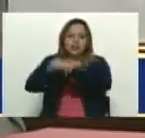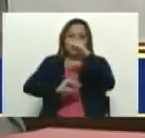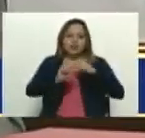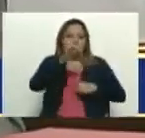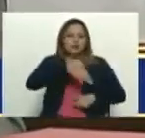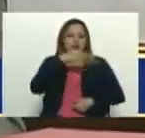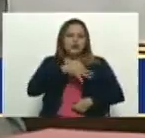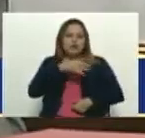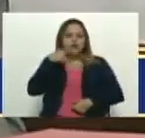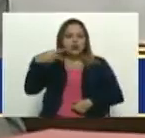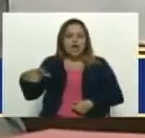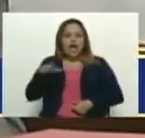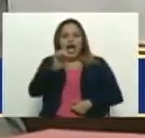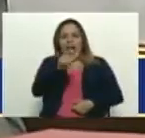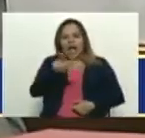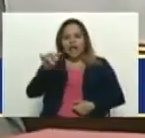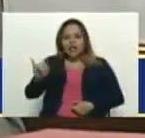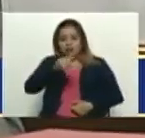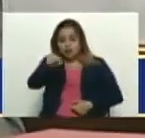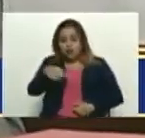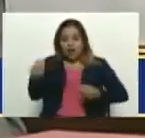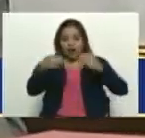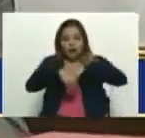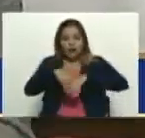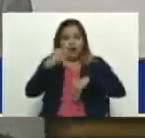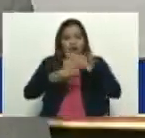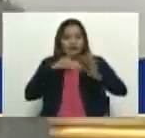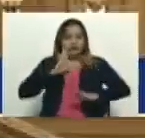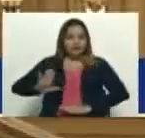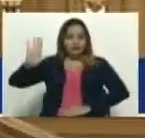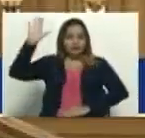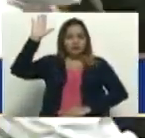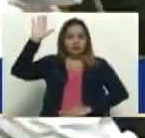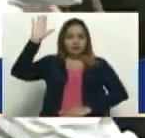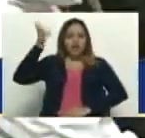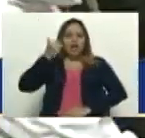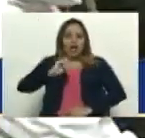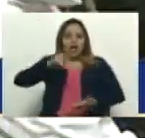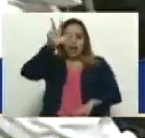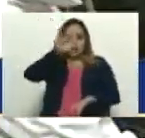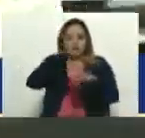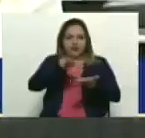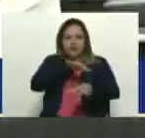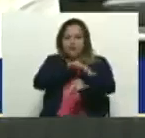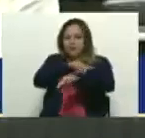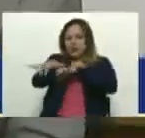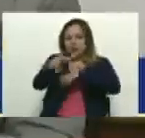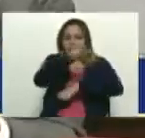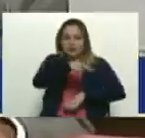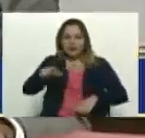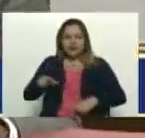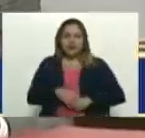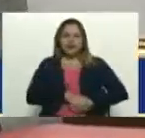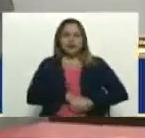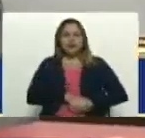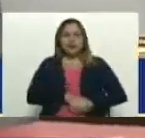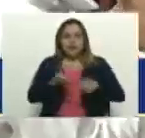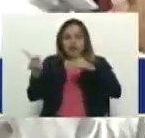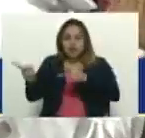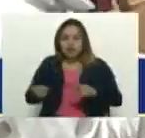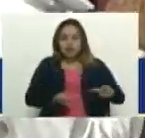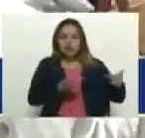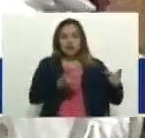Alí Primera, sírvanse a manifestarlo con la señal de costumbre. Queda aprobado por unanimidad. Invitamos a su